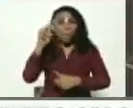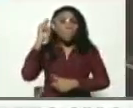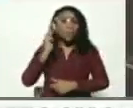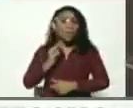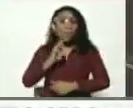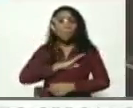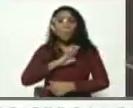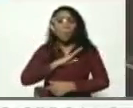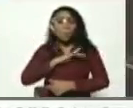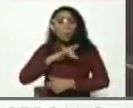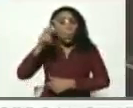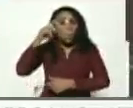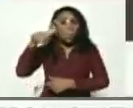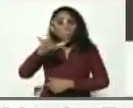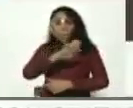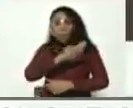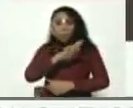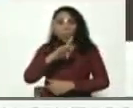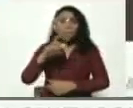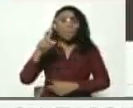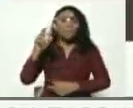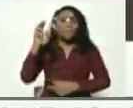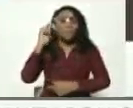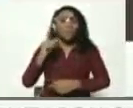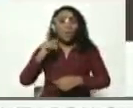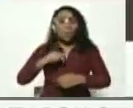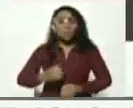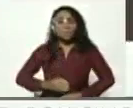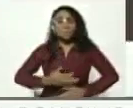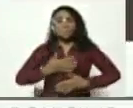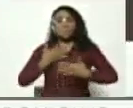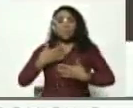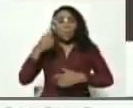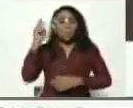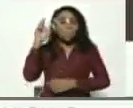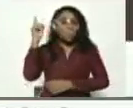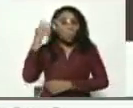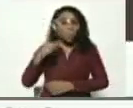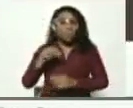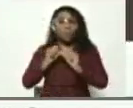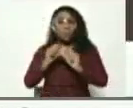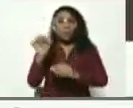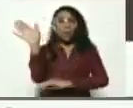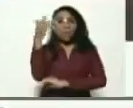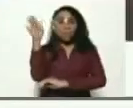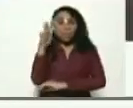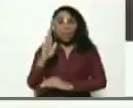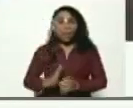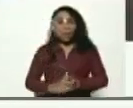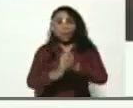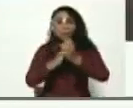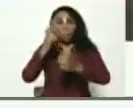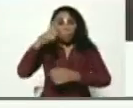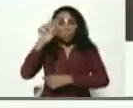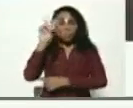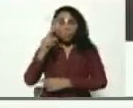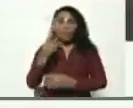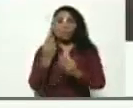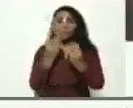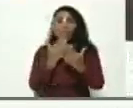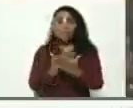pueblo. Bolívar es la inspiración. Bolívar hoy es la bandera. Bolívar sigue siendo el líder del pueblo venezolano. Muchísimas